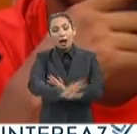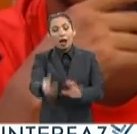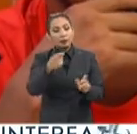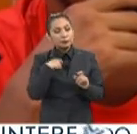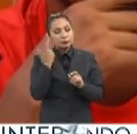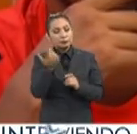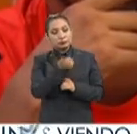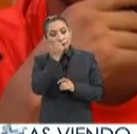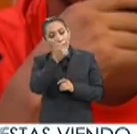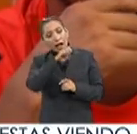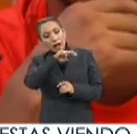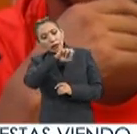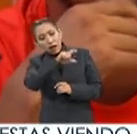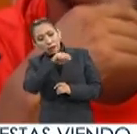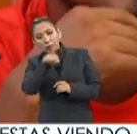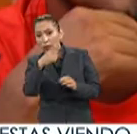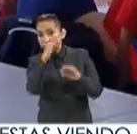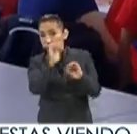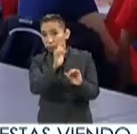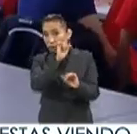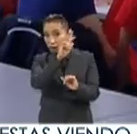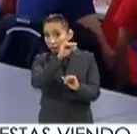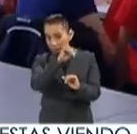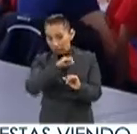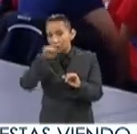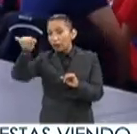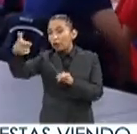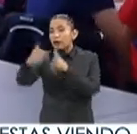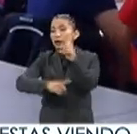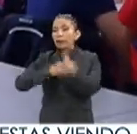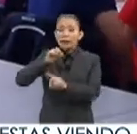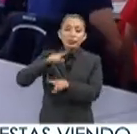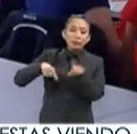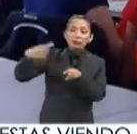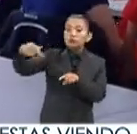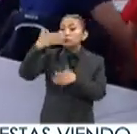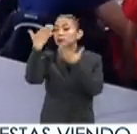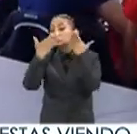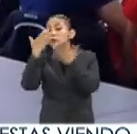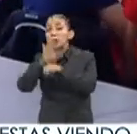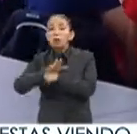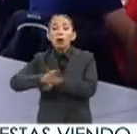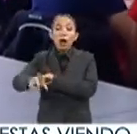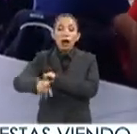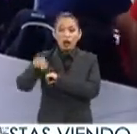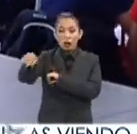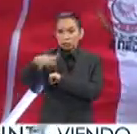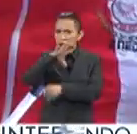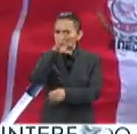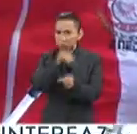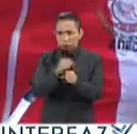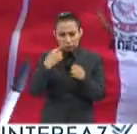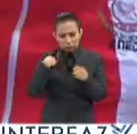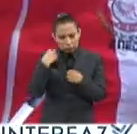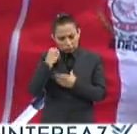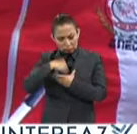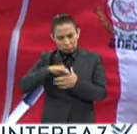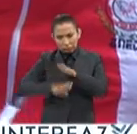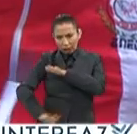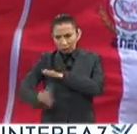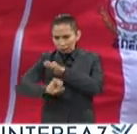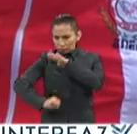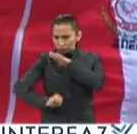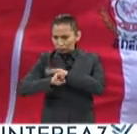oferta académica de la ENED no solo se limita al atletismo. Sea cual sea la especialidad que elijan los estudiantes, integralmente adquieren